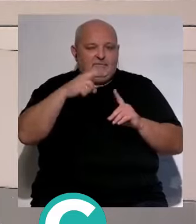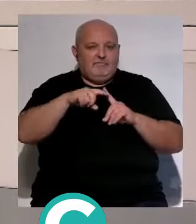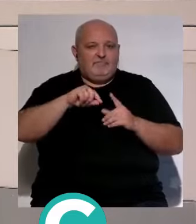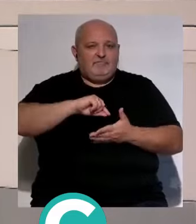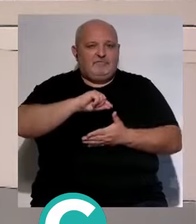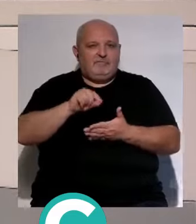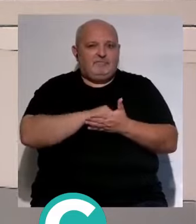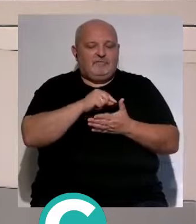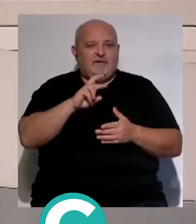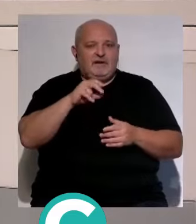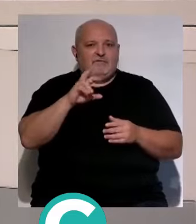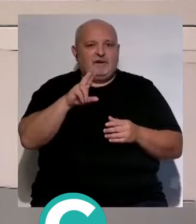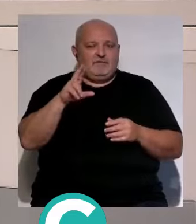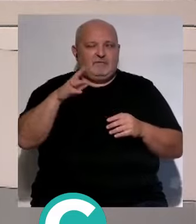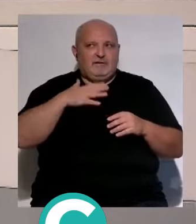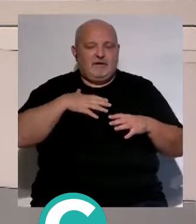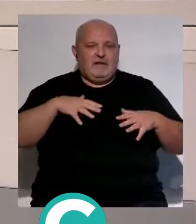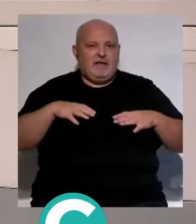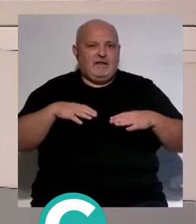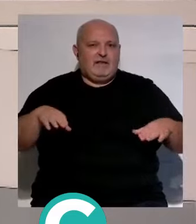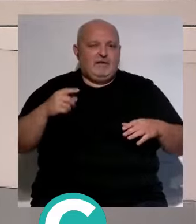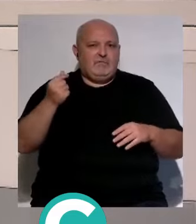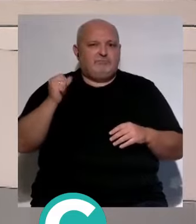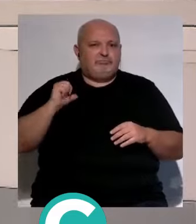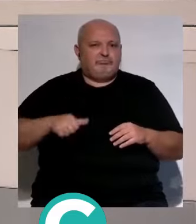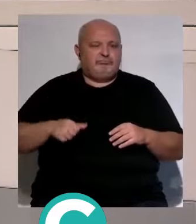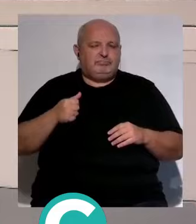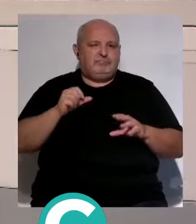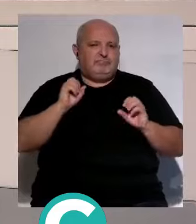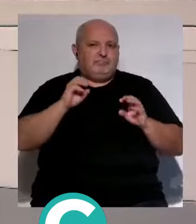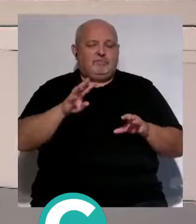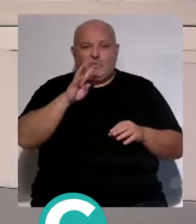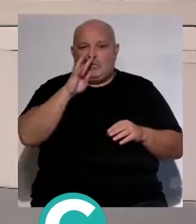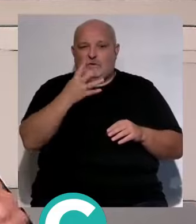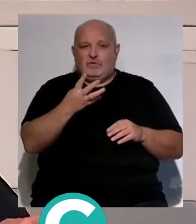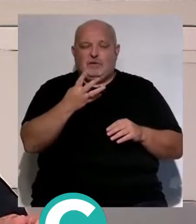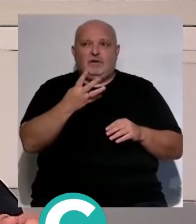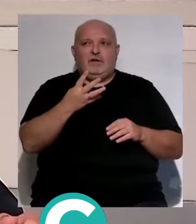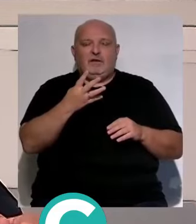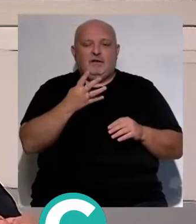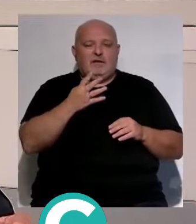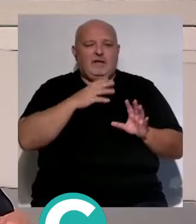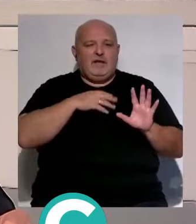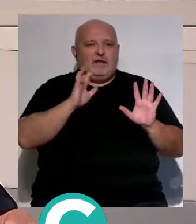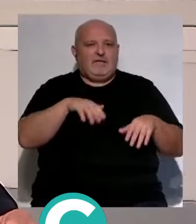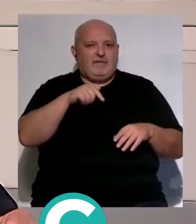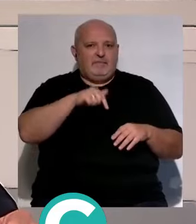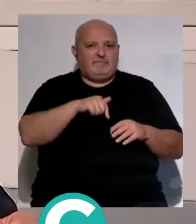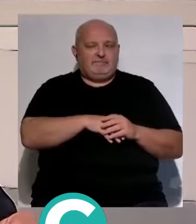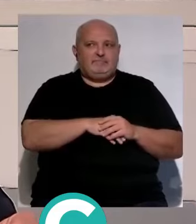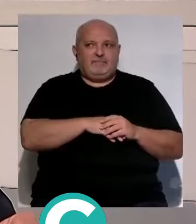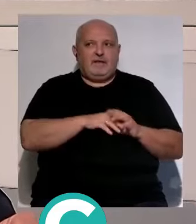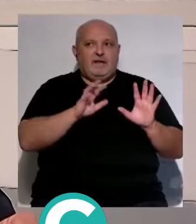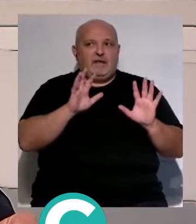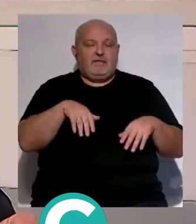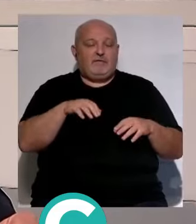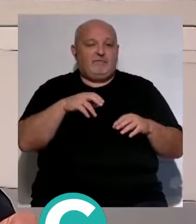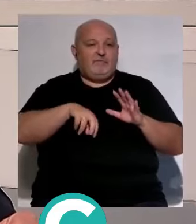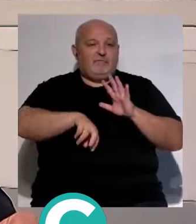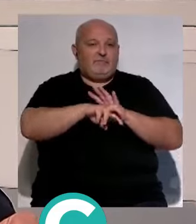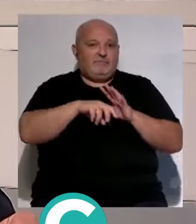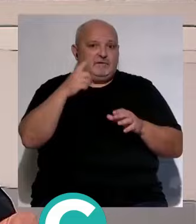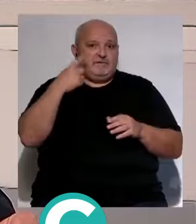firmar por River Plate, por el equipo de los millonarios, y dejar después de 4 temporadas la entidad cadista, el Cádiz Club de